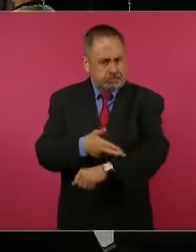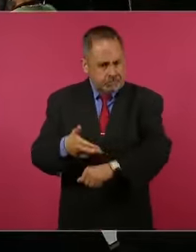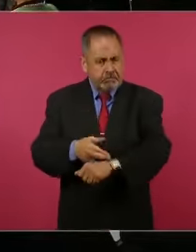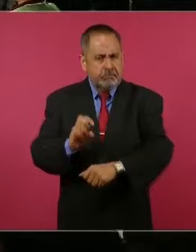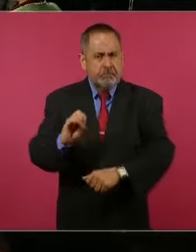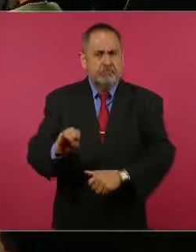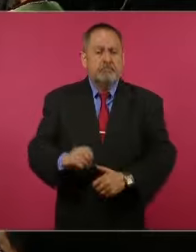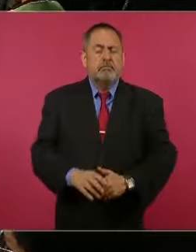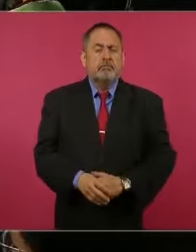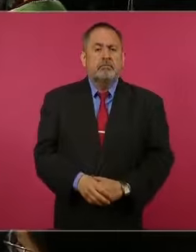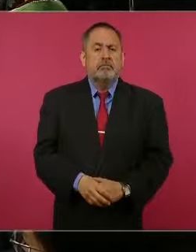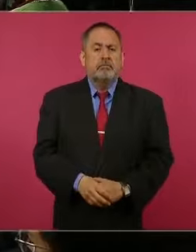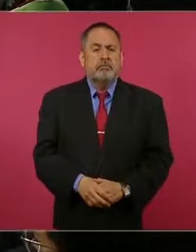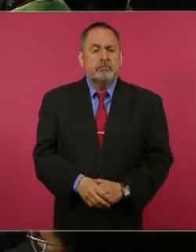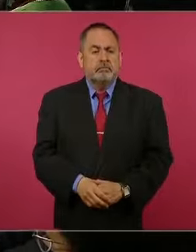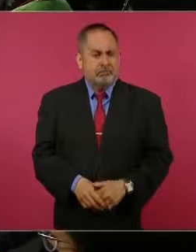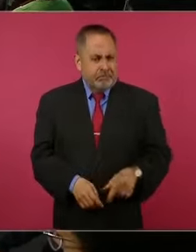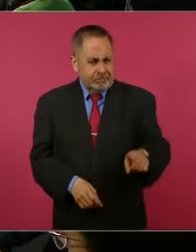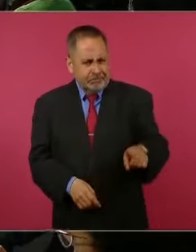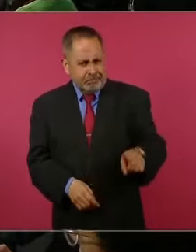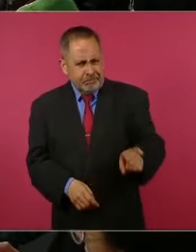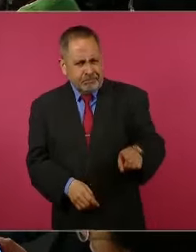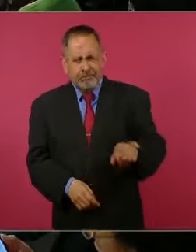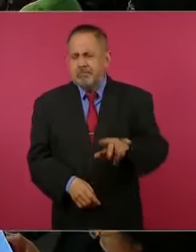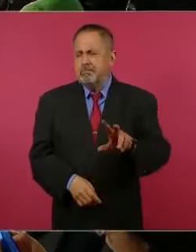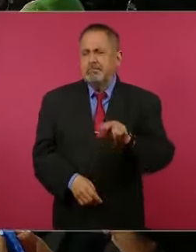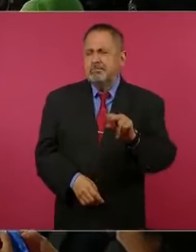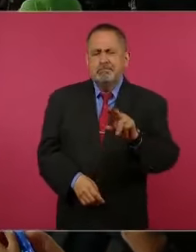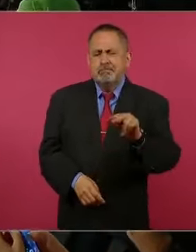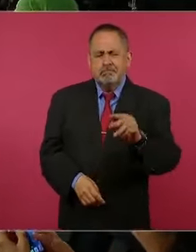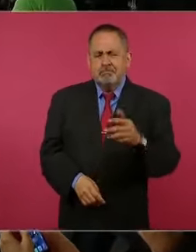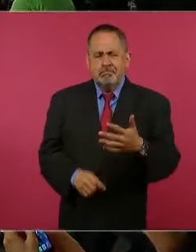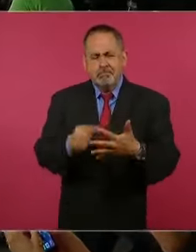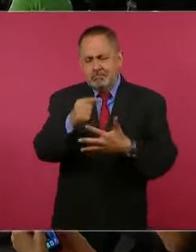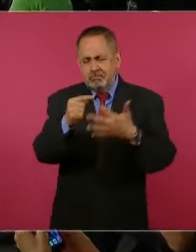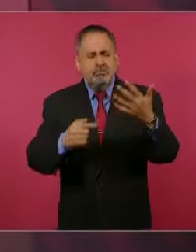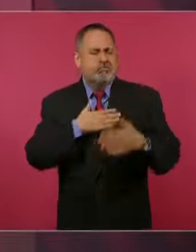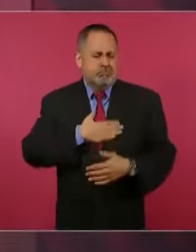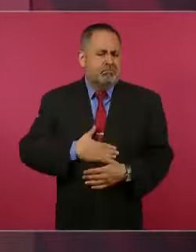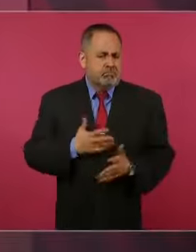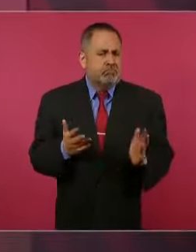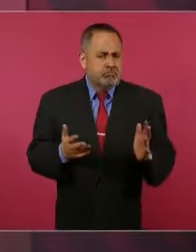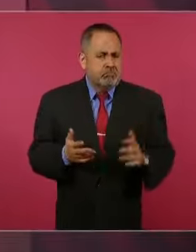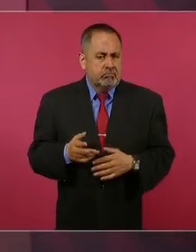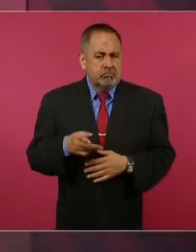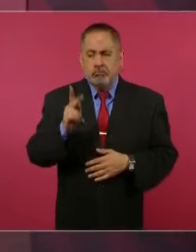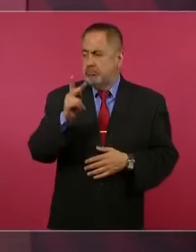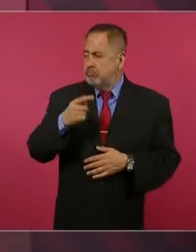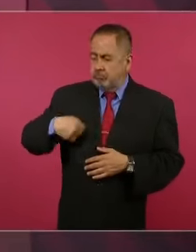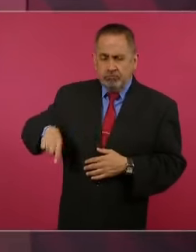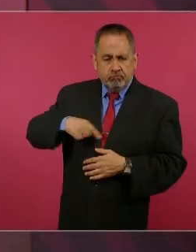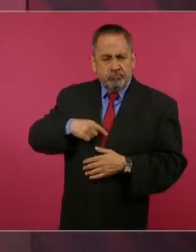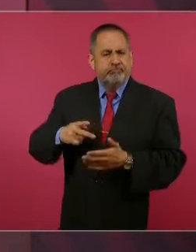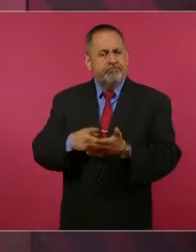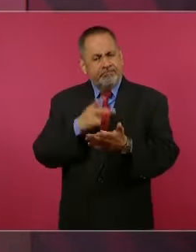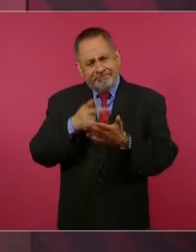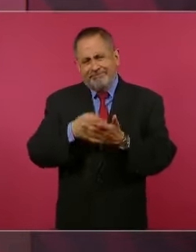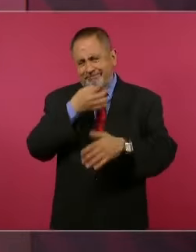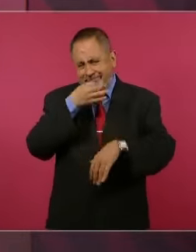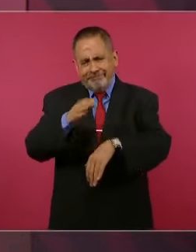justo no casi todo es justo nada más es que nosotros somos y se los he dicho